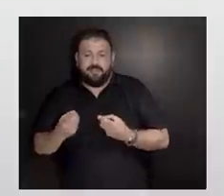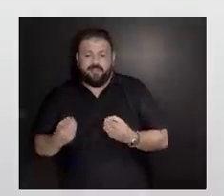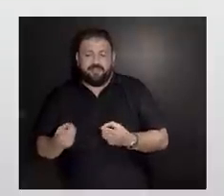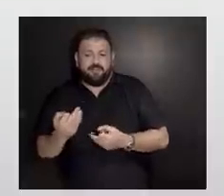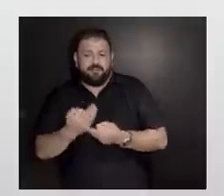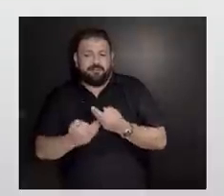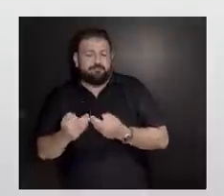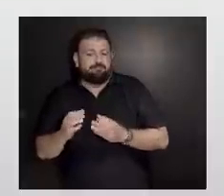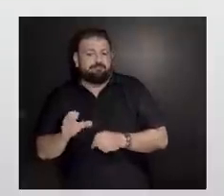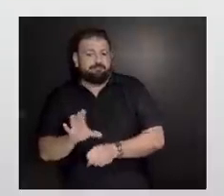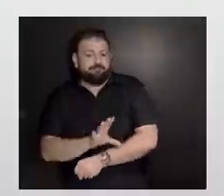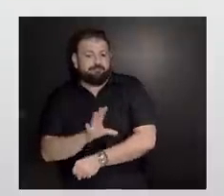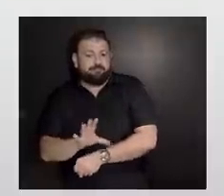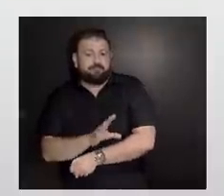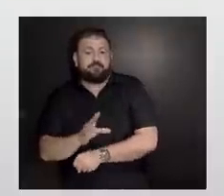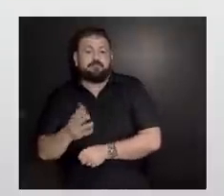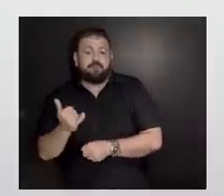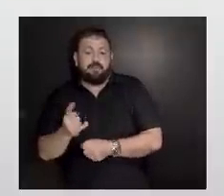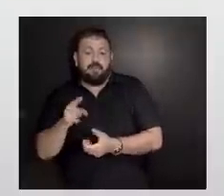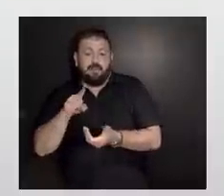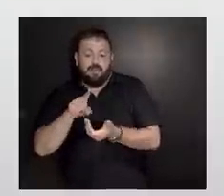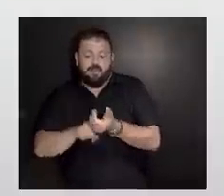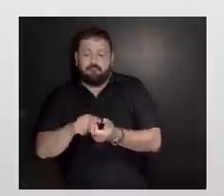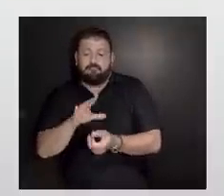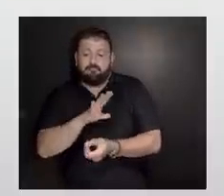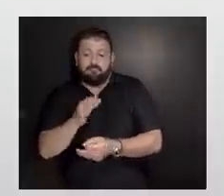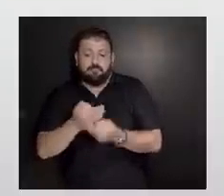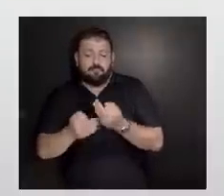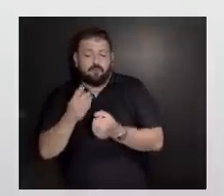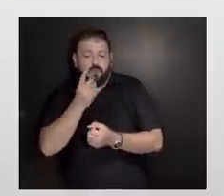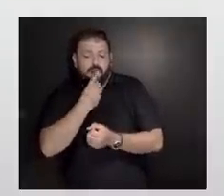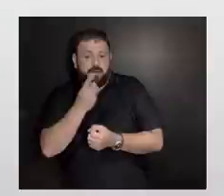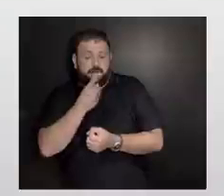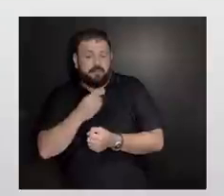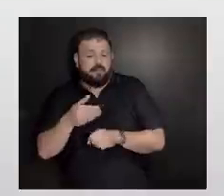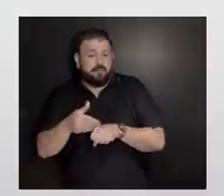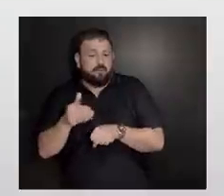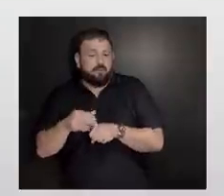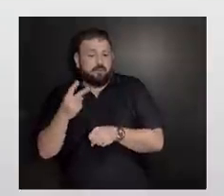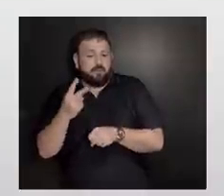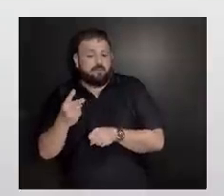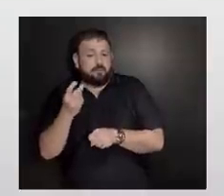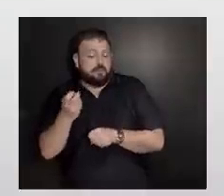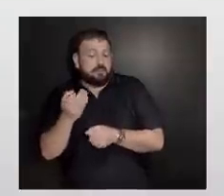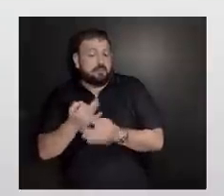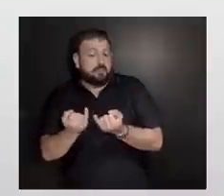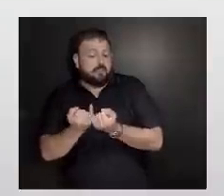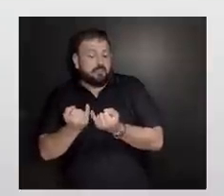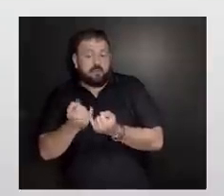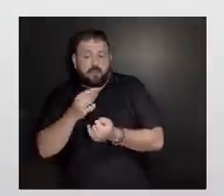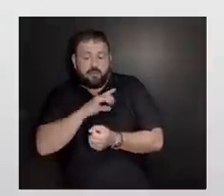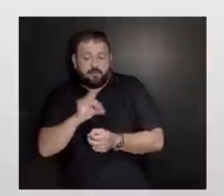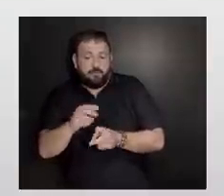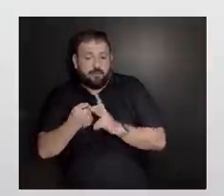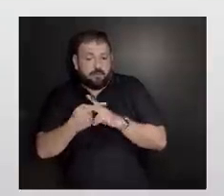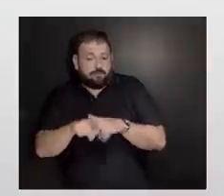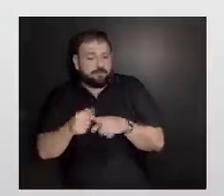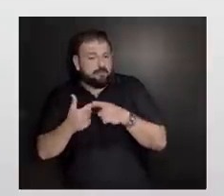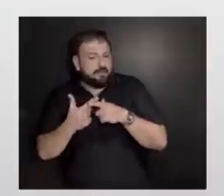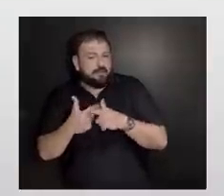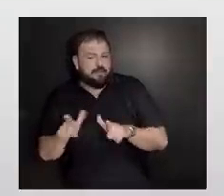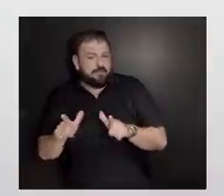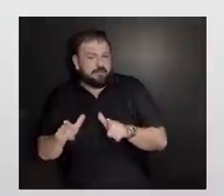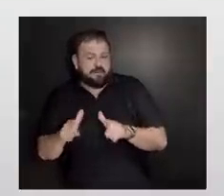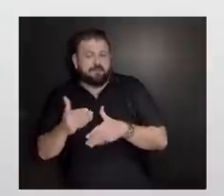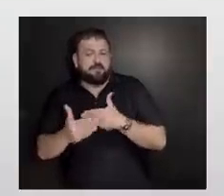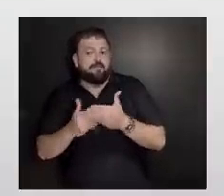un reservorio. Y dentro de la diabetes tipo 2 lo que pasa es que este reservorio empieza a liberarse. Entonces puede haber